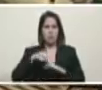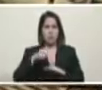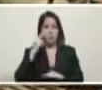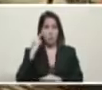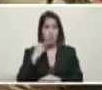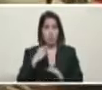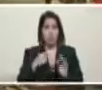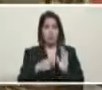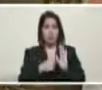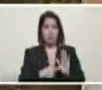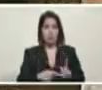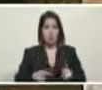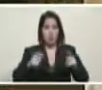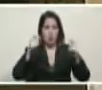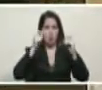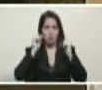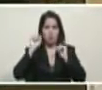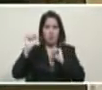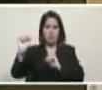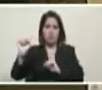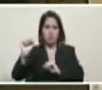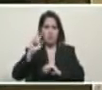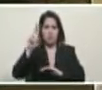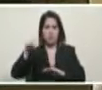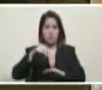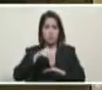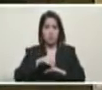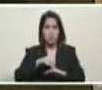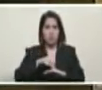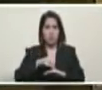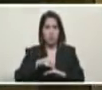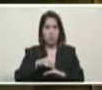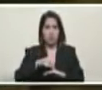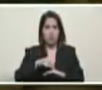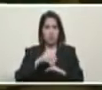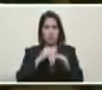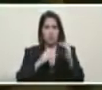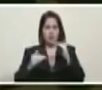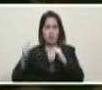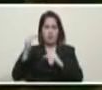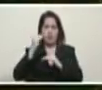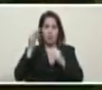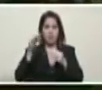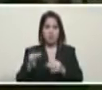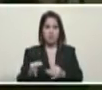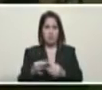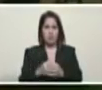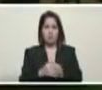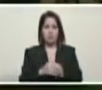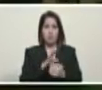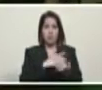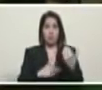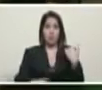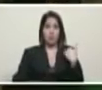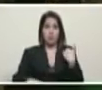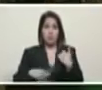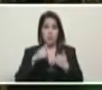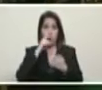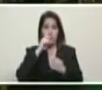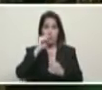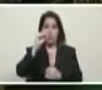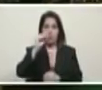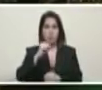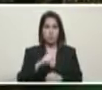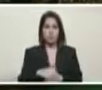recibir esta orden militar de la Defensa Nacional en su grado de oficial por parte del presidente de la República, Nicolás